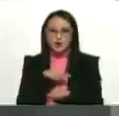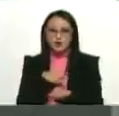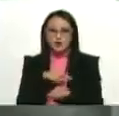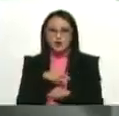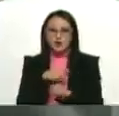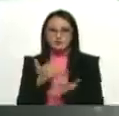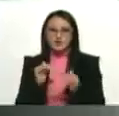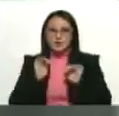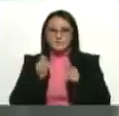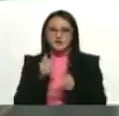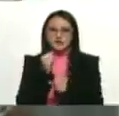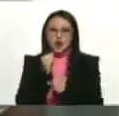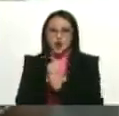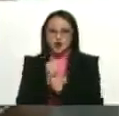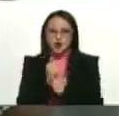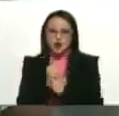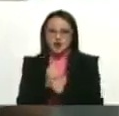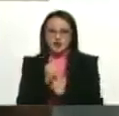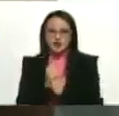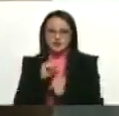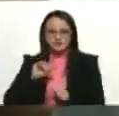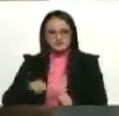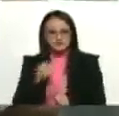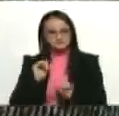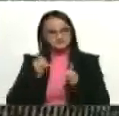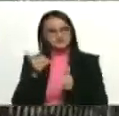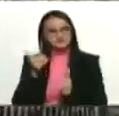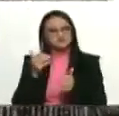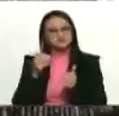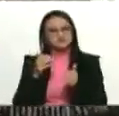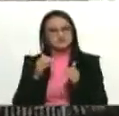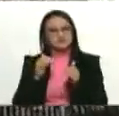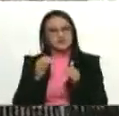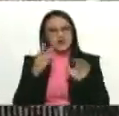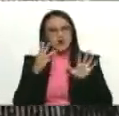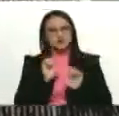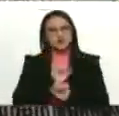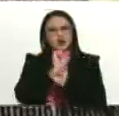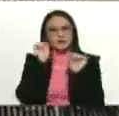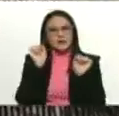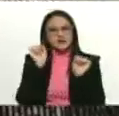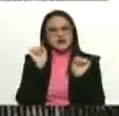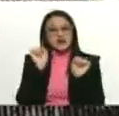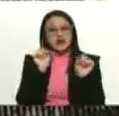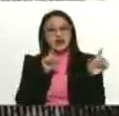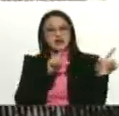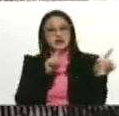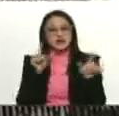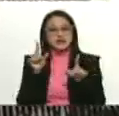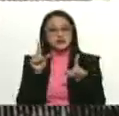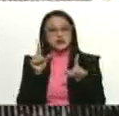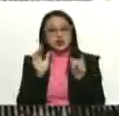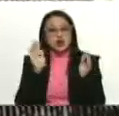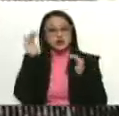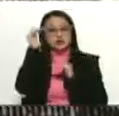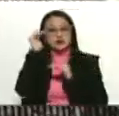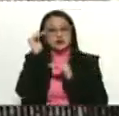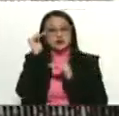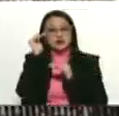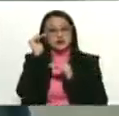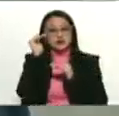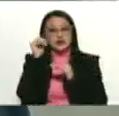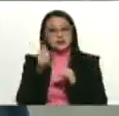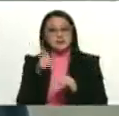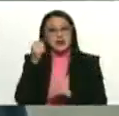haber comenzado esta jornada. Arrancó a partir de las 8 de la mañana y ya se han atendido